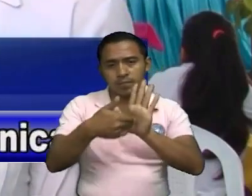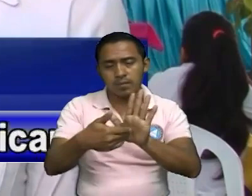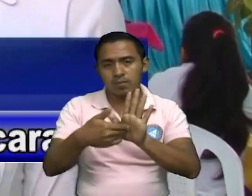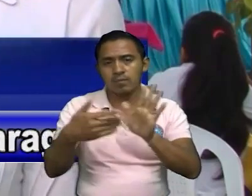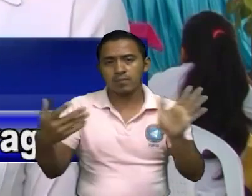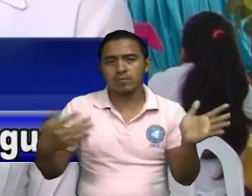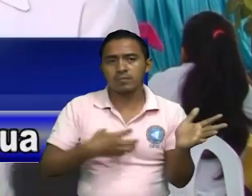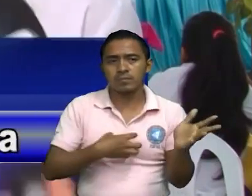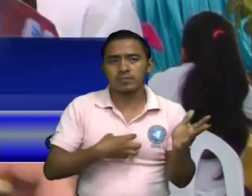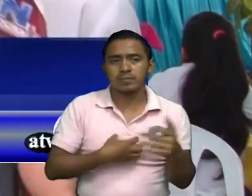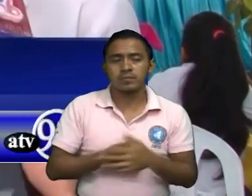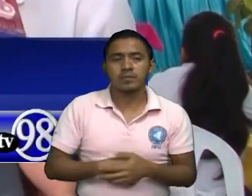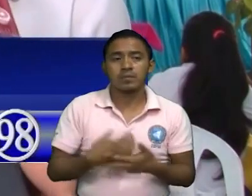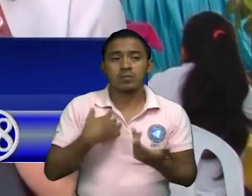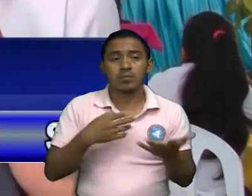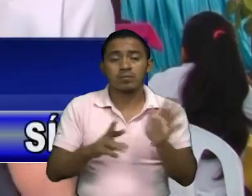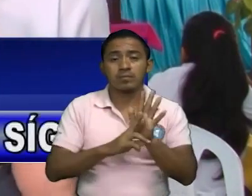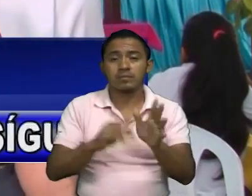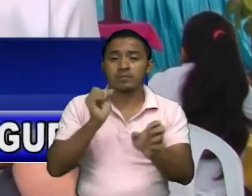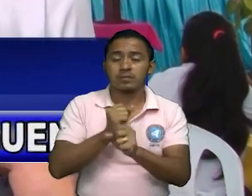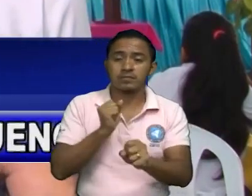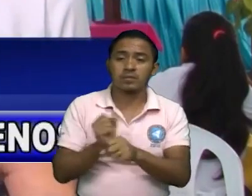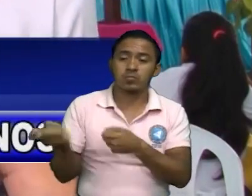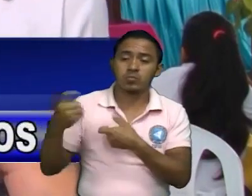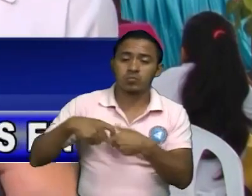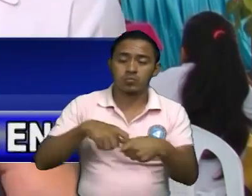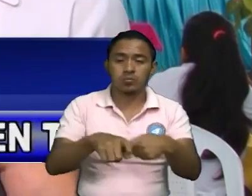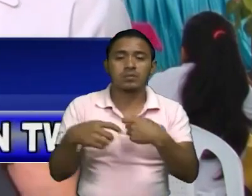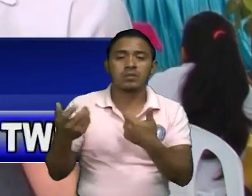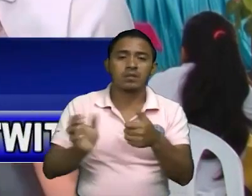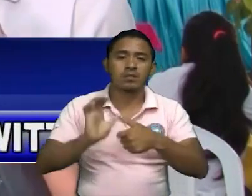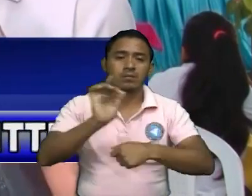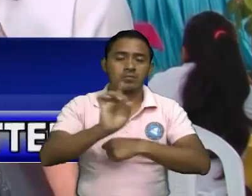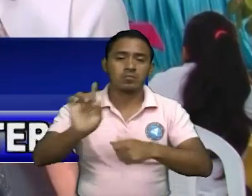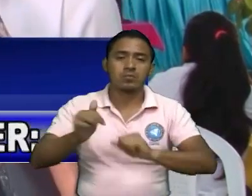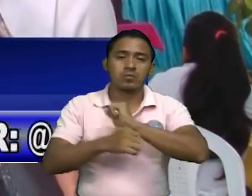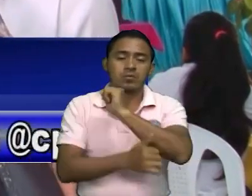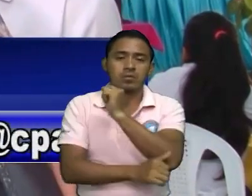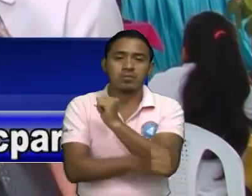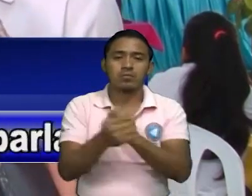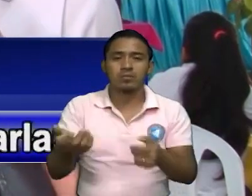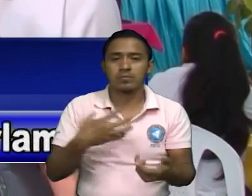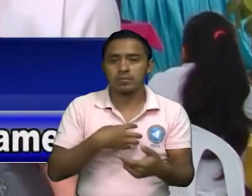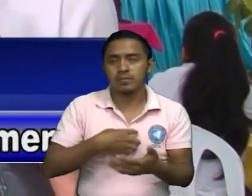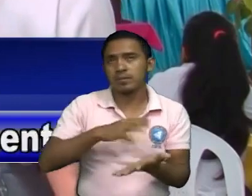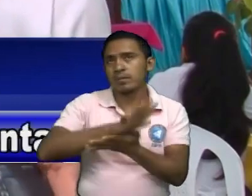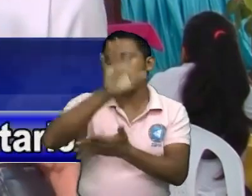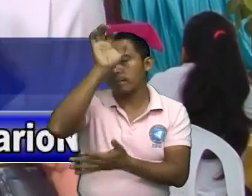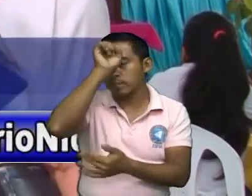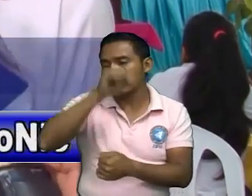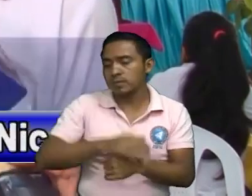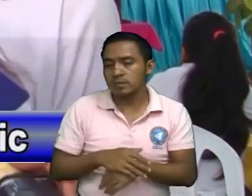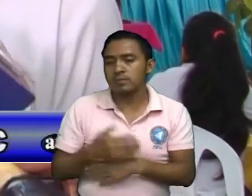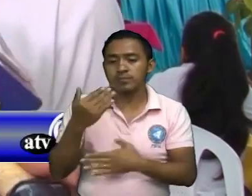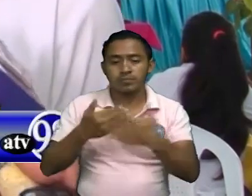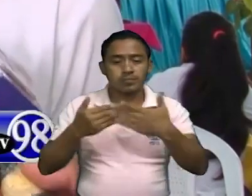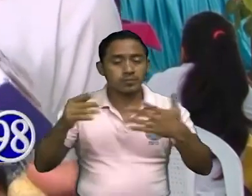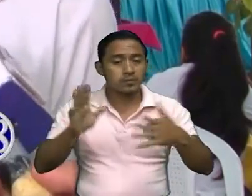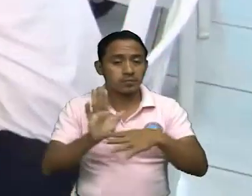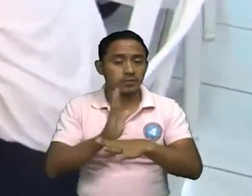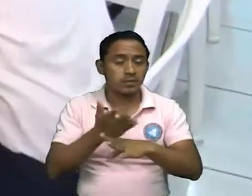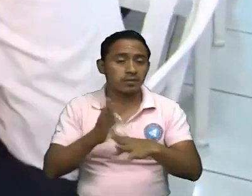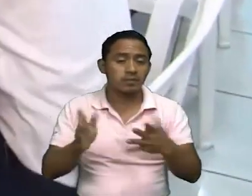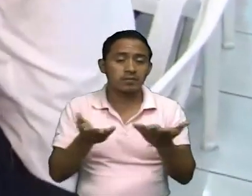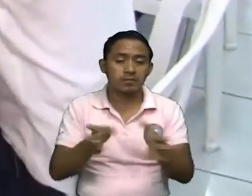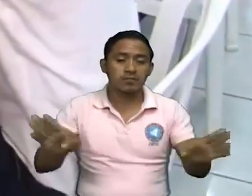es la respuesta de un trabajo colaborativo de cada uno de los estudiantes que compartimos nuestros aprendizajes constructivistas dentro del aula. Además,